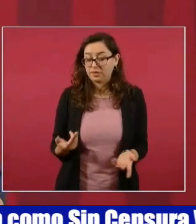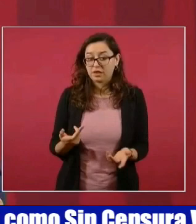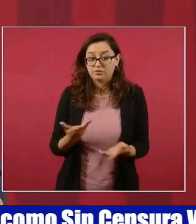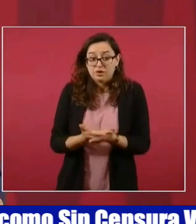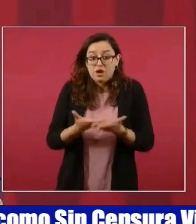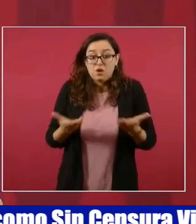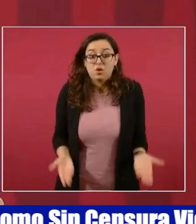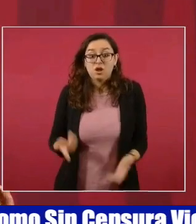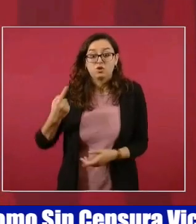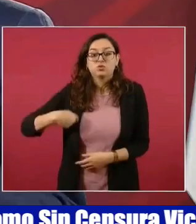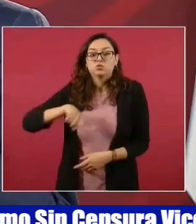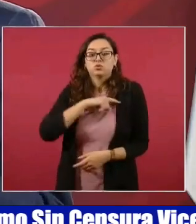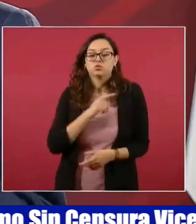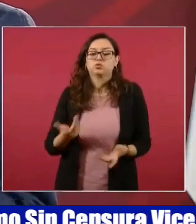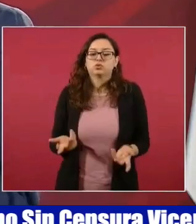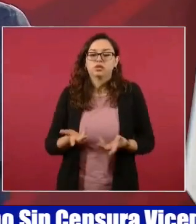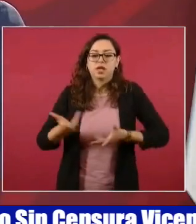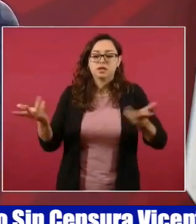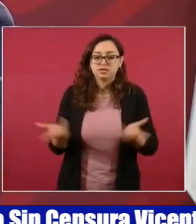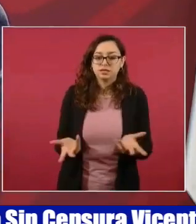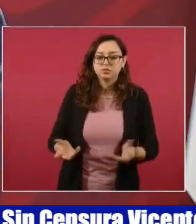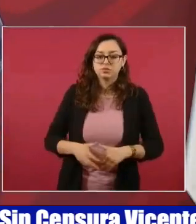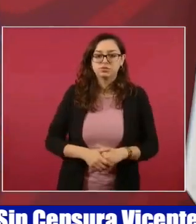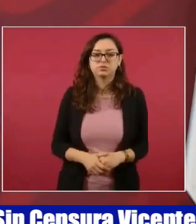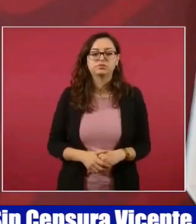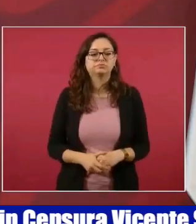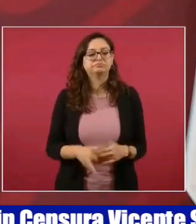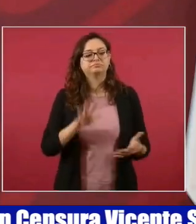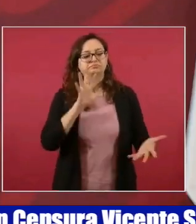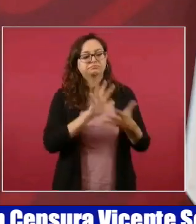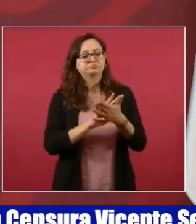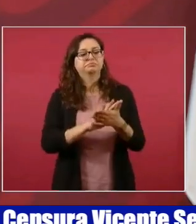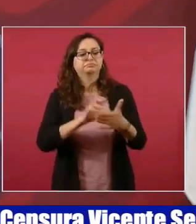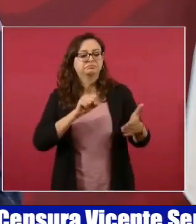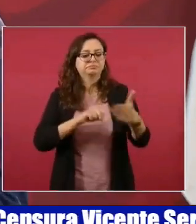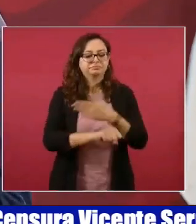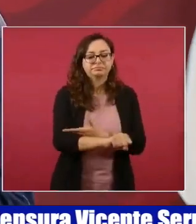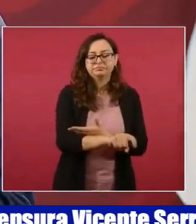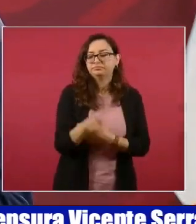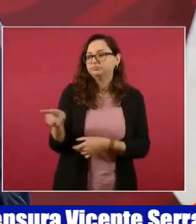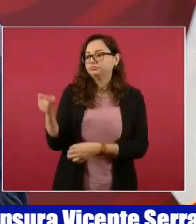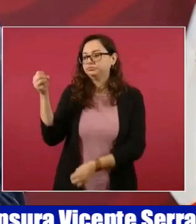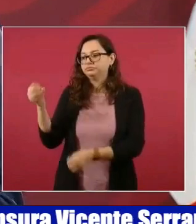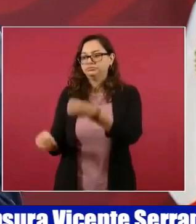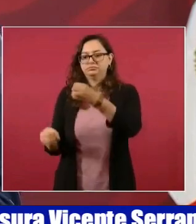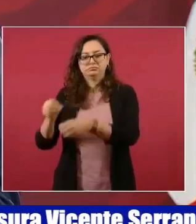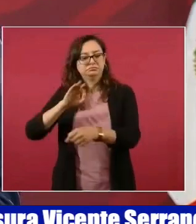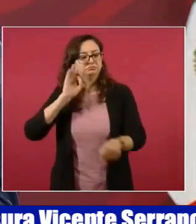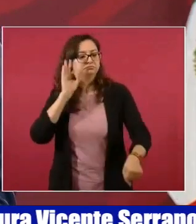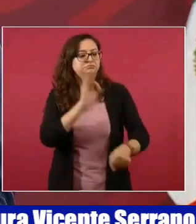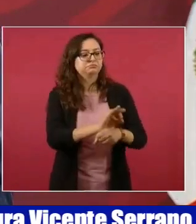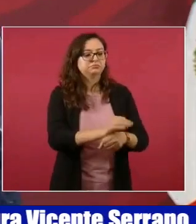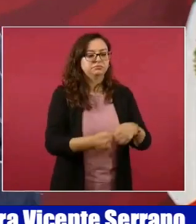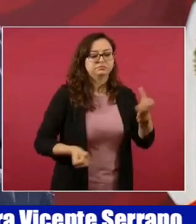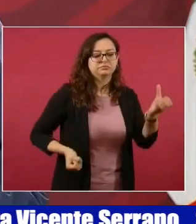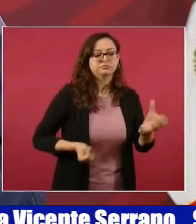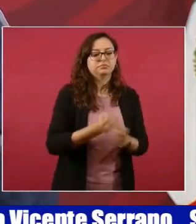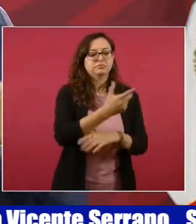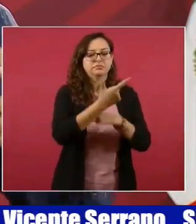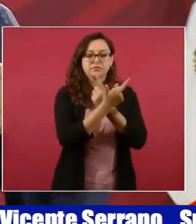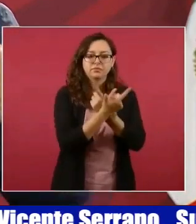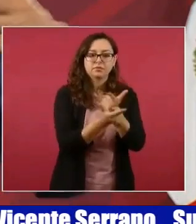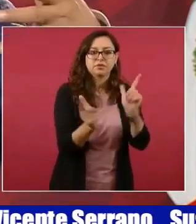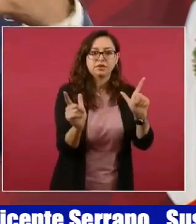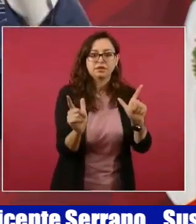cosa, ya no digamos una nueva sociedad. Y sin embargo, antes de lanzarle uno más de los muchos reclamos que le hacen quienes lo encuentran